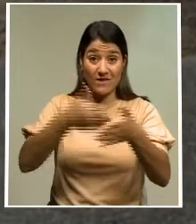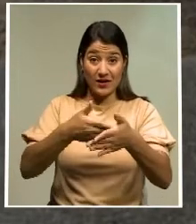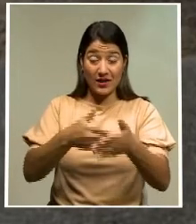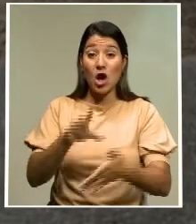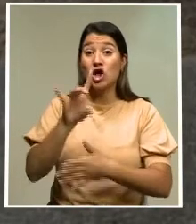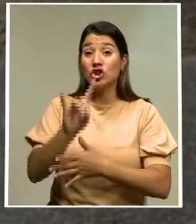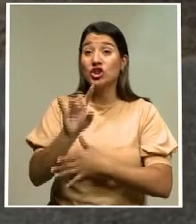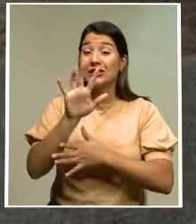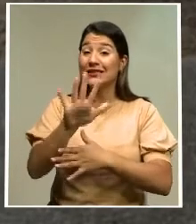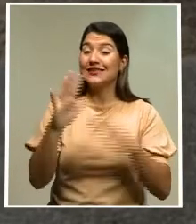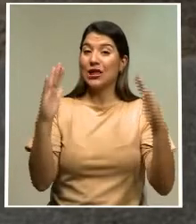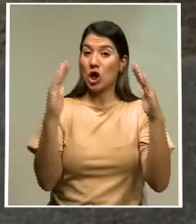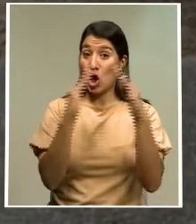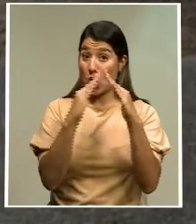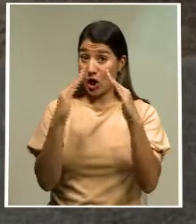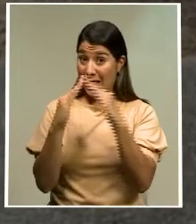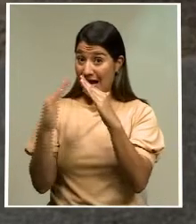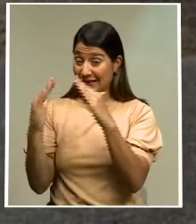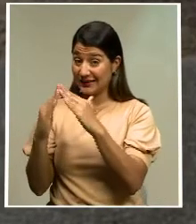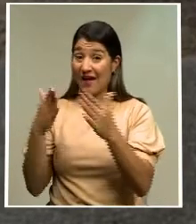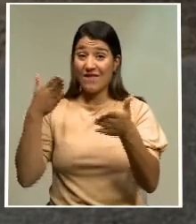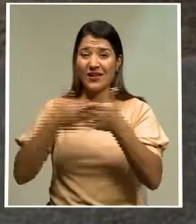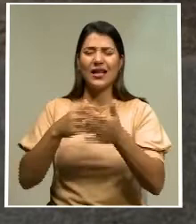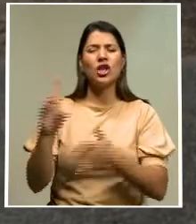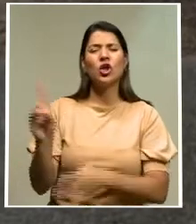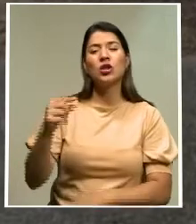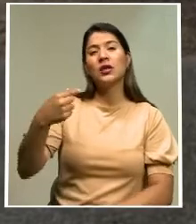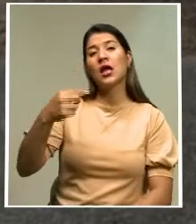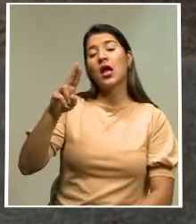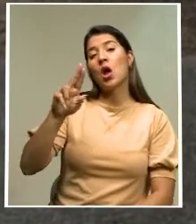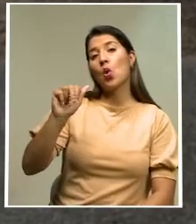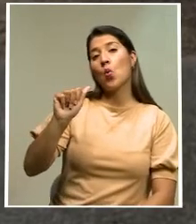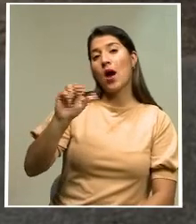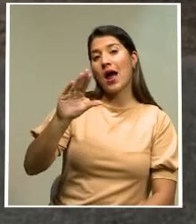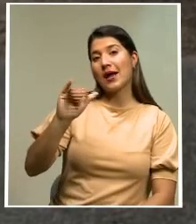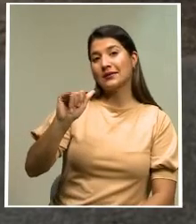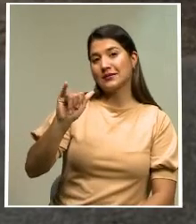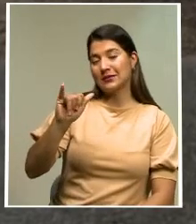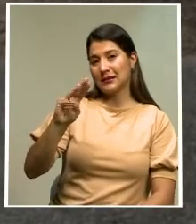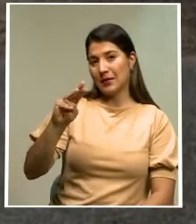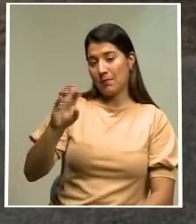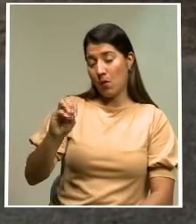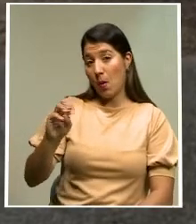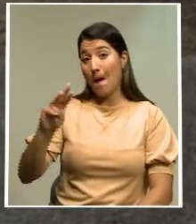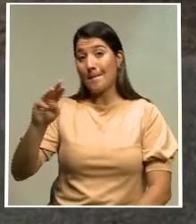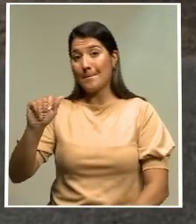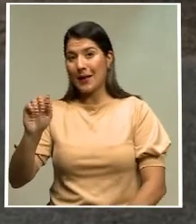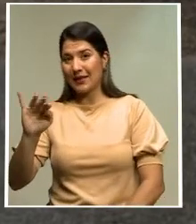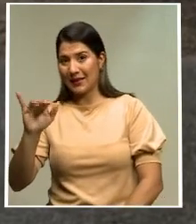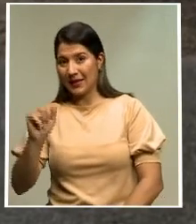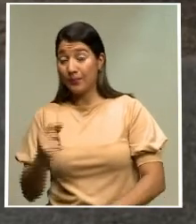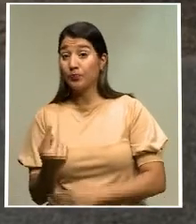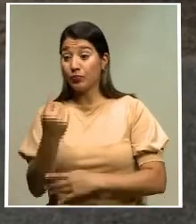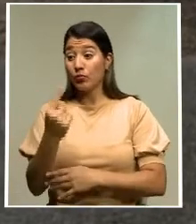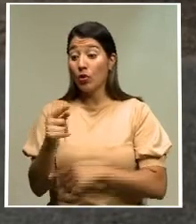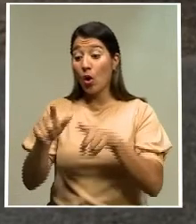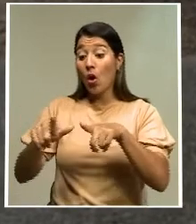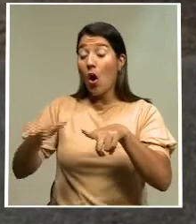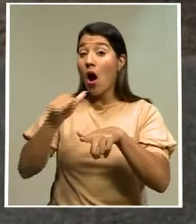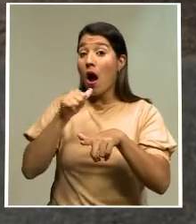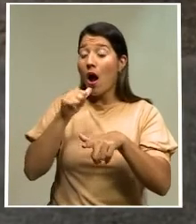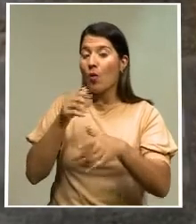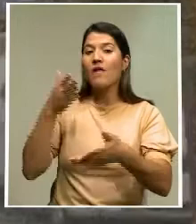85 viviendas anegadas en Guásimo y Matina, un acueducto en Pocosí dañado, afectación en electricidad